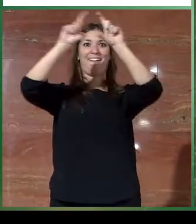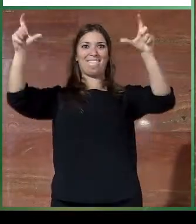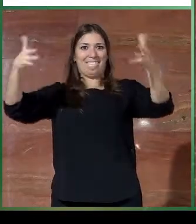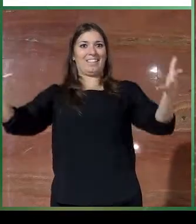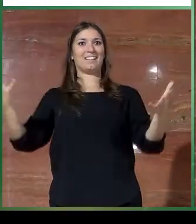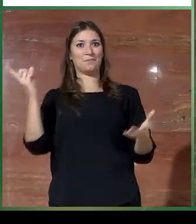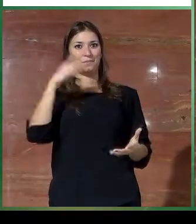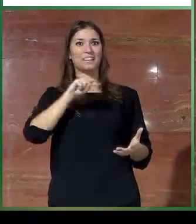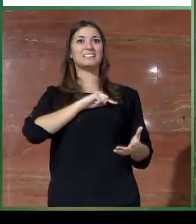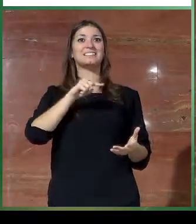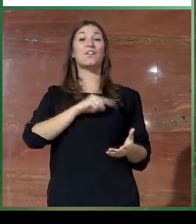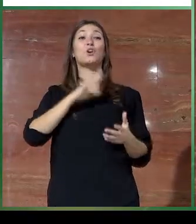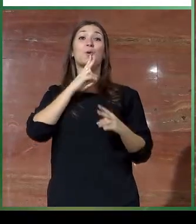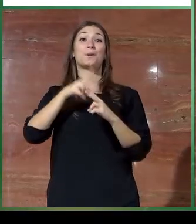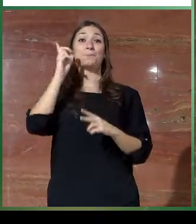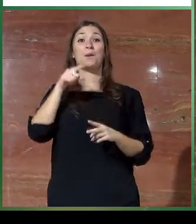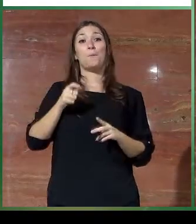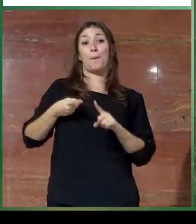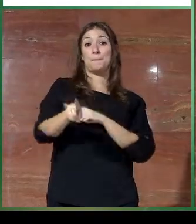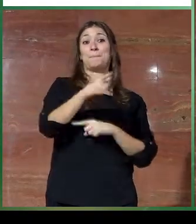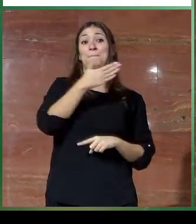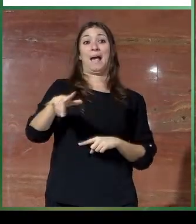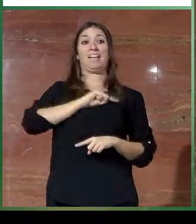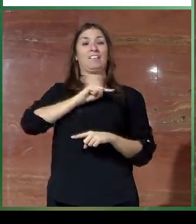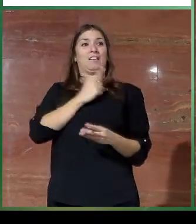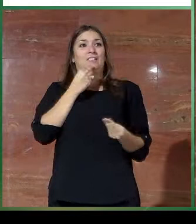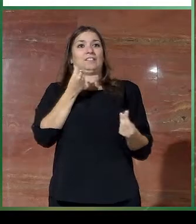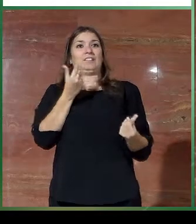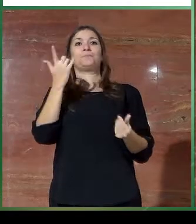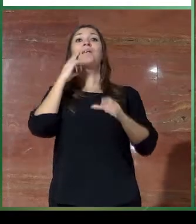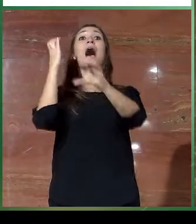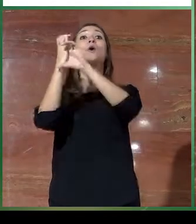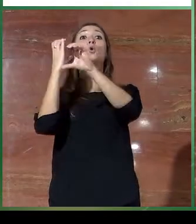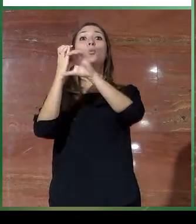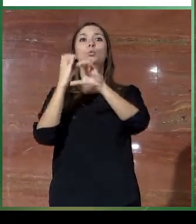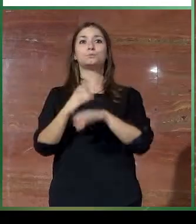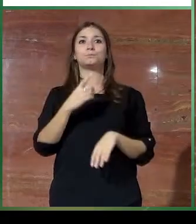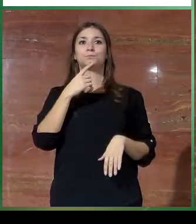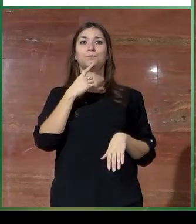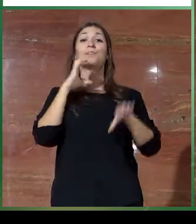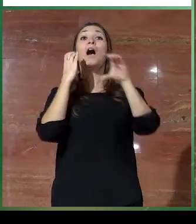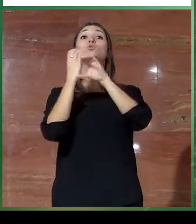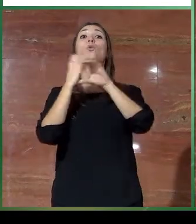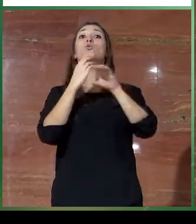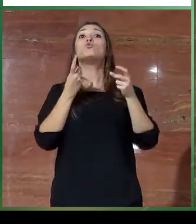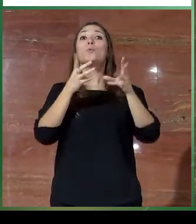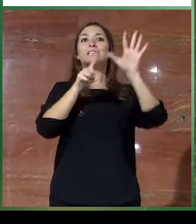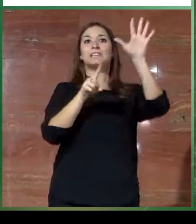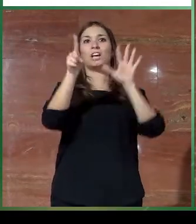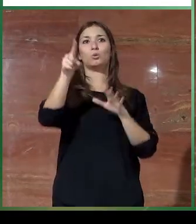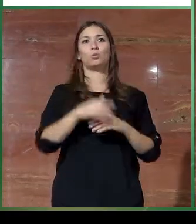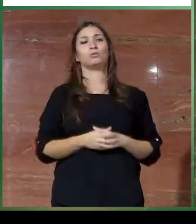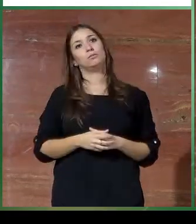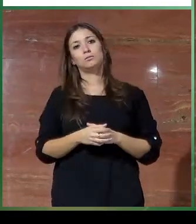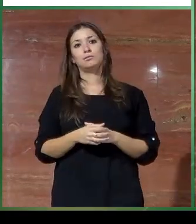parece que es Mala Espina en vez de Concha Espina, ¿no? Llegas al autobús 61, mire que hay números,